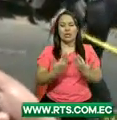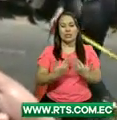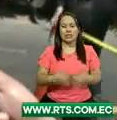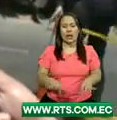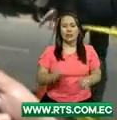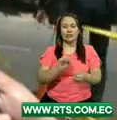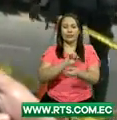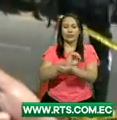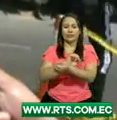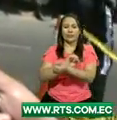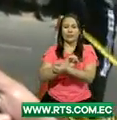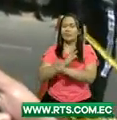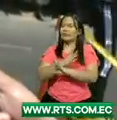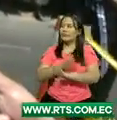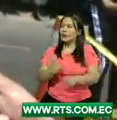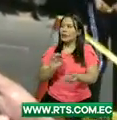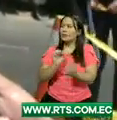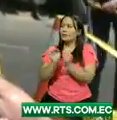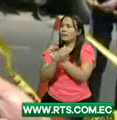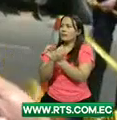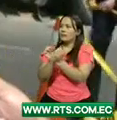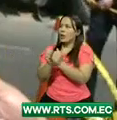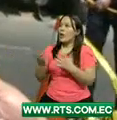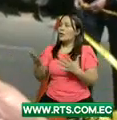realmente estaría retenido